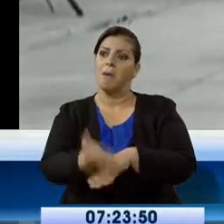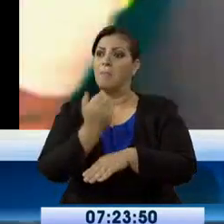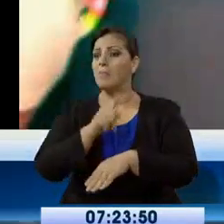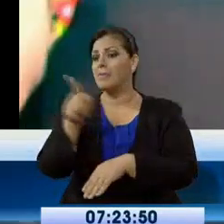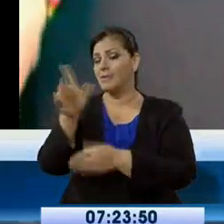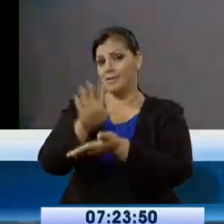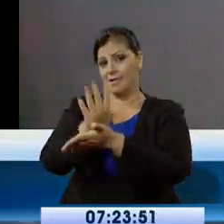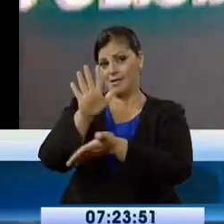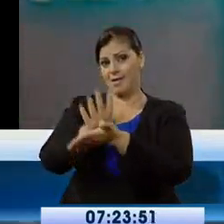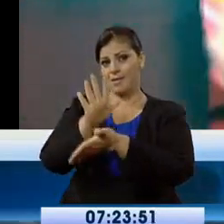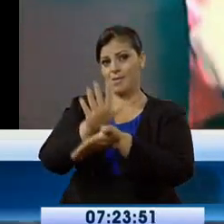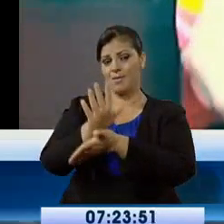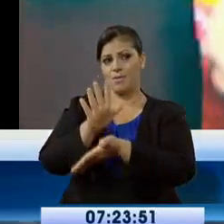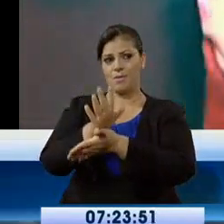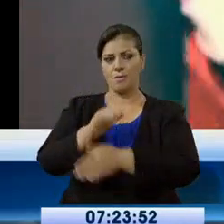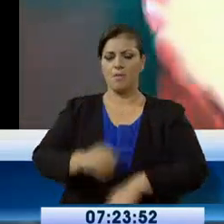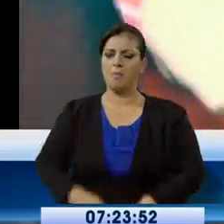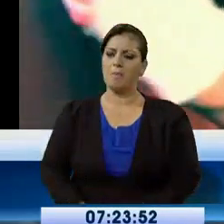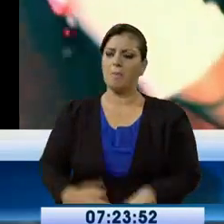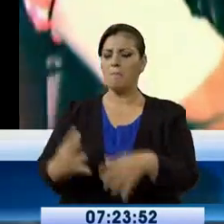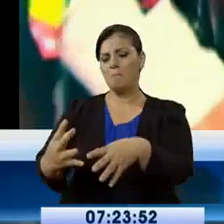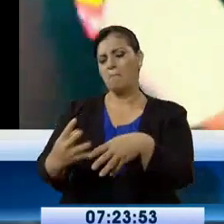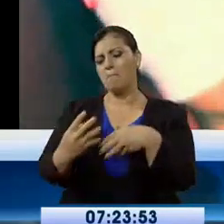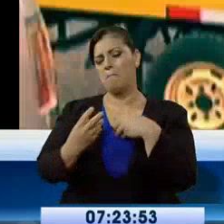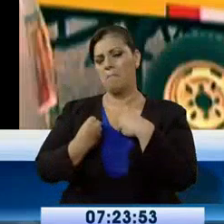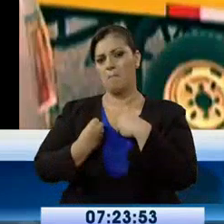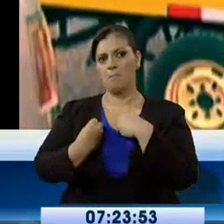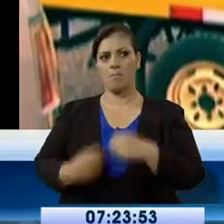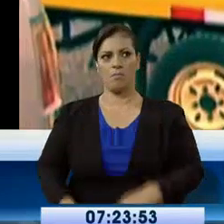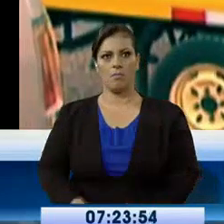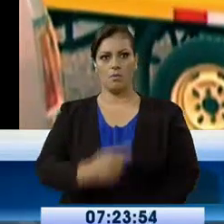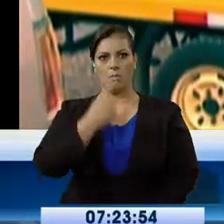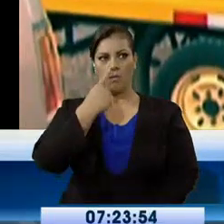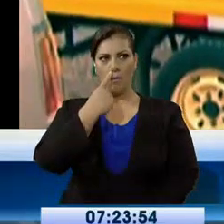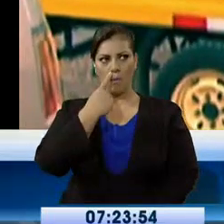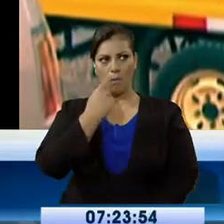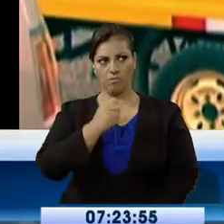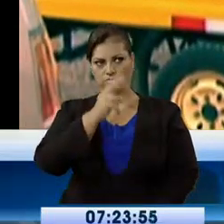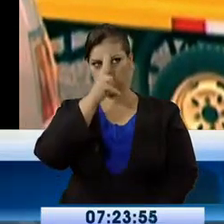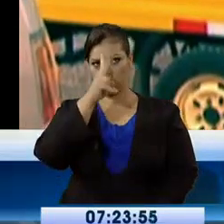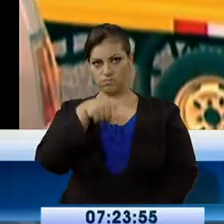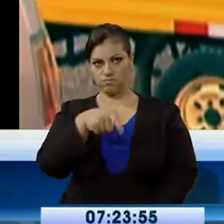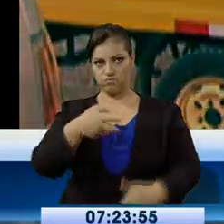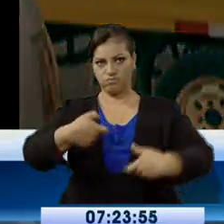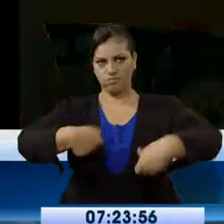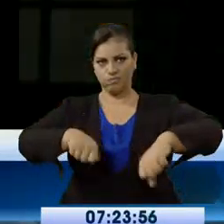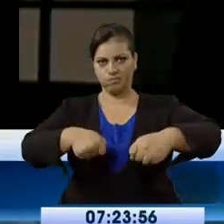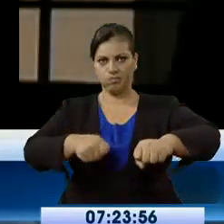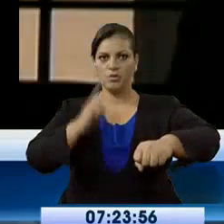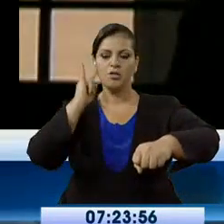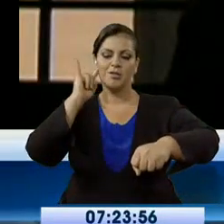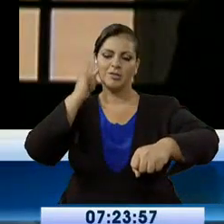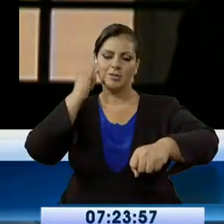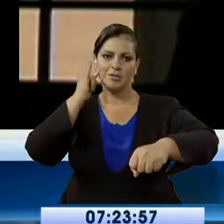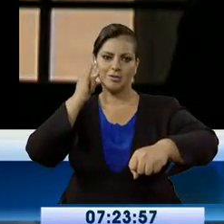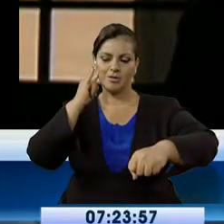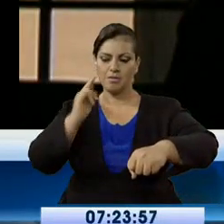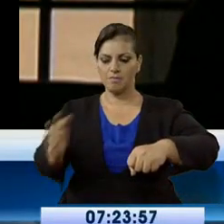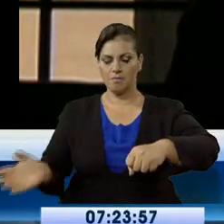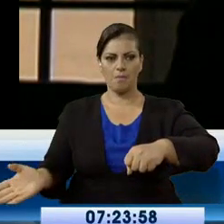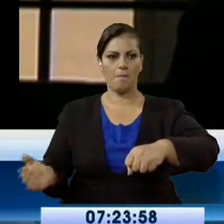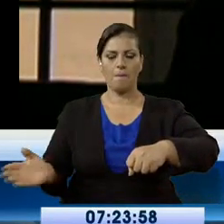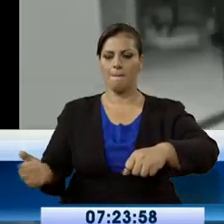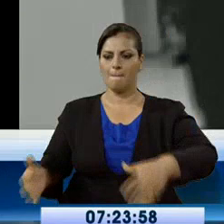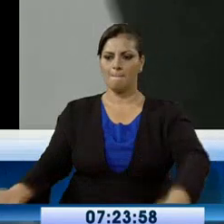educativa. Mientras las dos amiguitas ingresaron al plantel, él se quedó solo en la tricimoto con la víctima, intimidándola entre medio